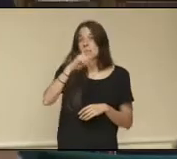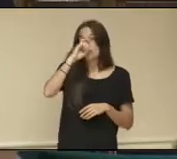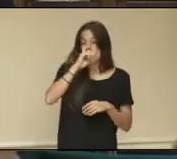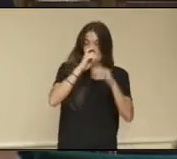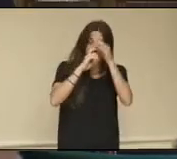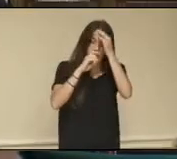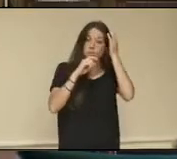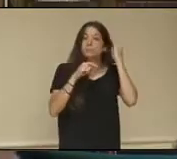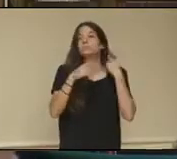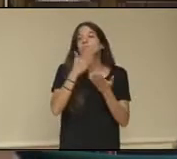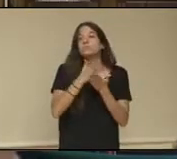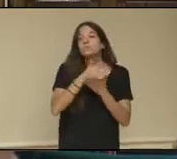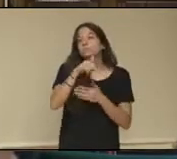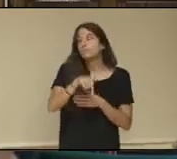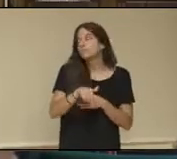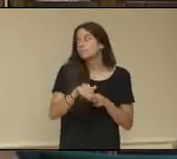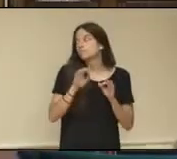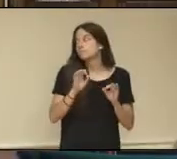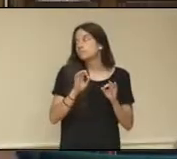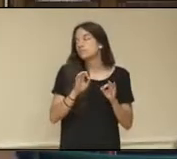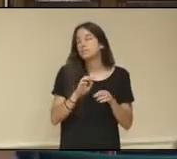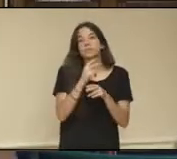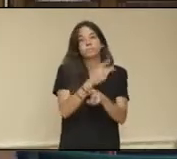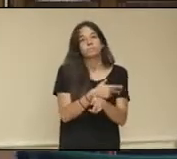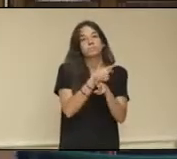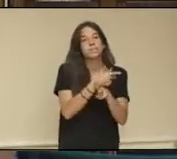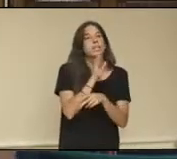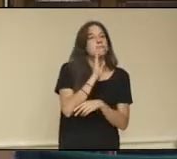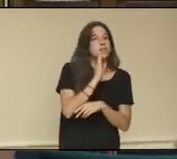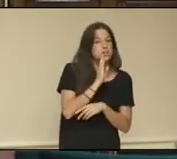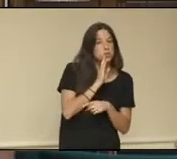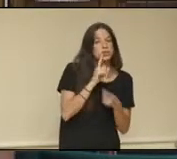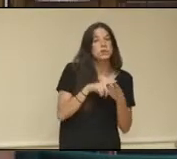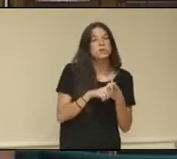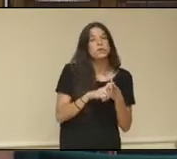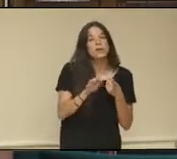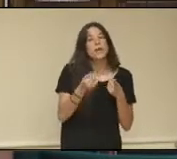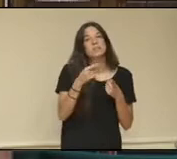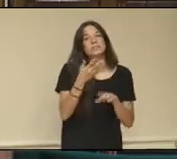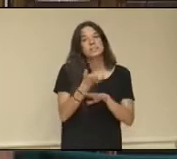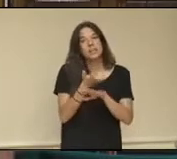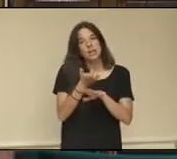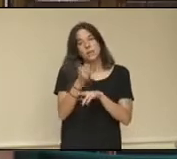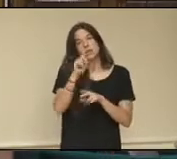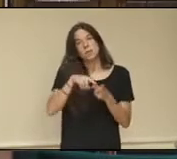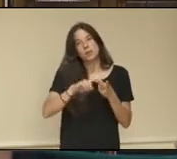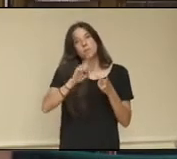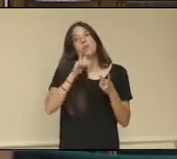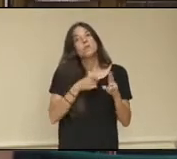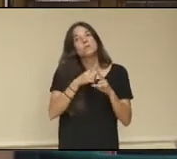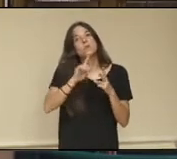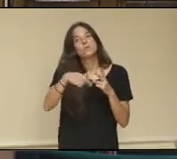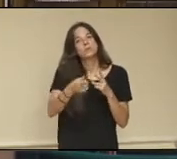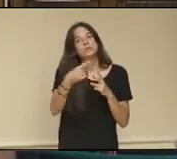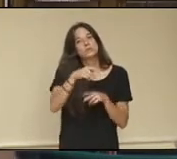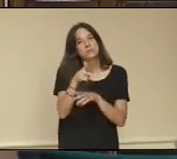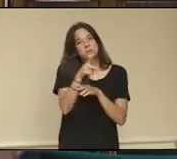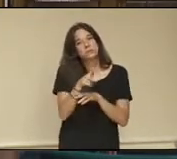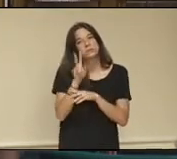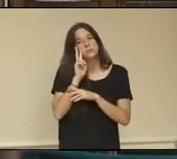sesión está siendo emitida por Facebook y quedará grabada también para luego poder verla,